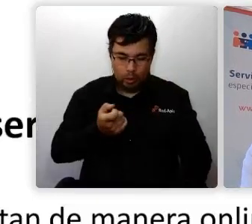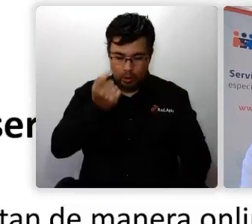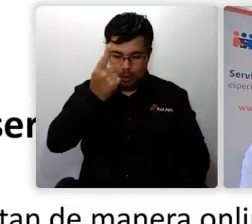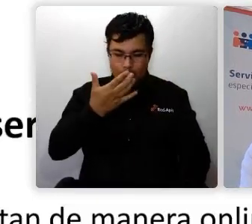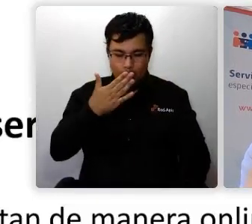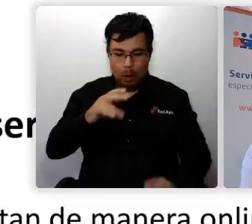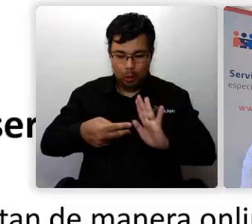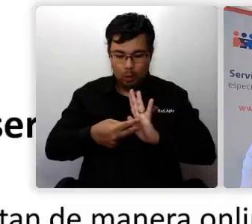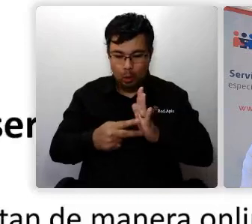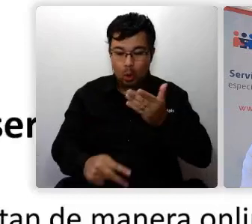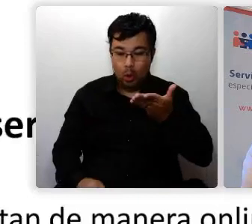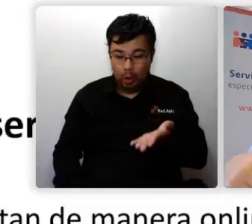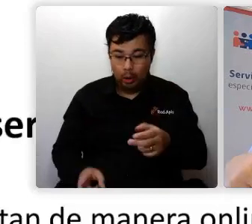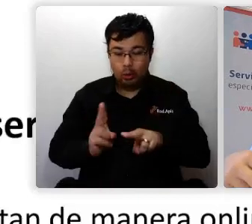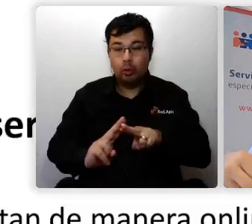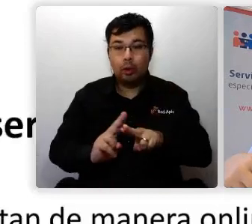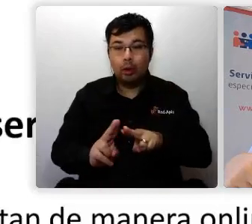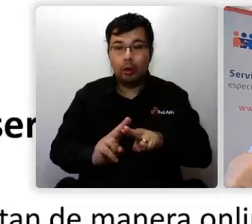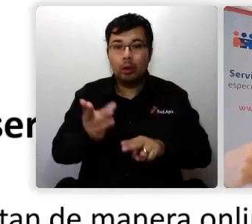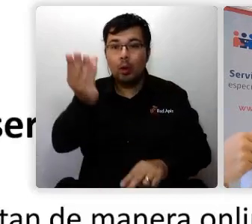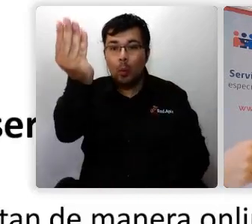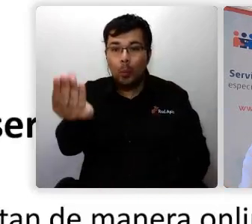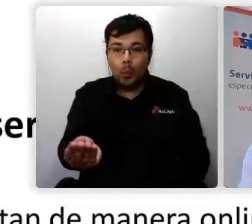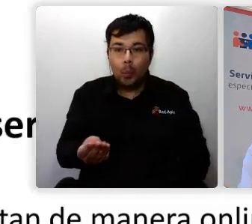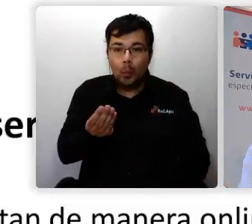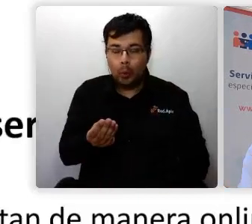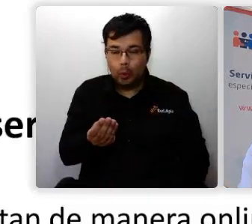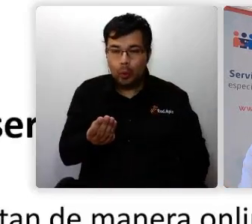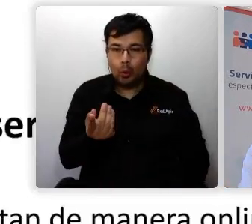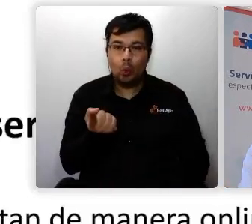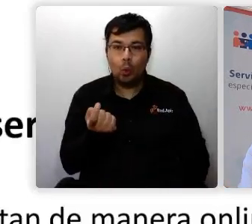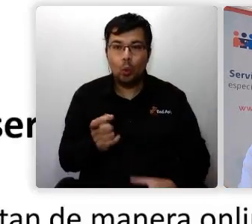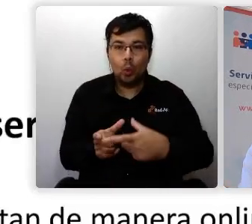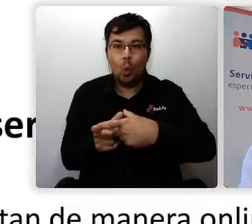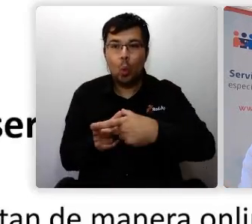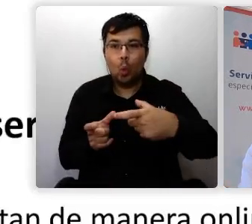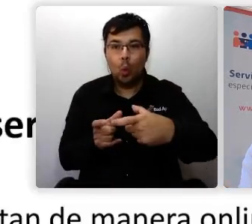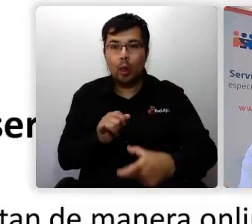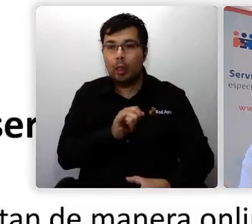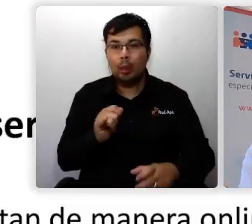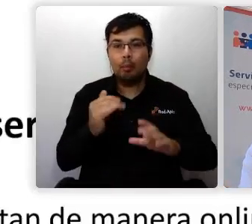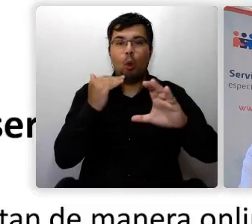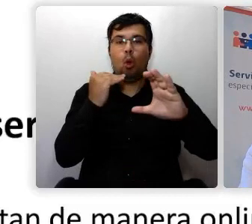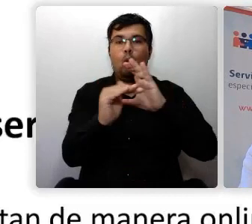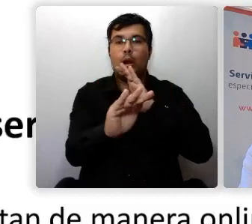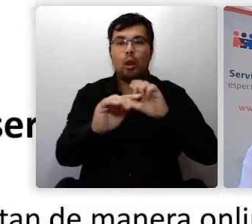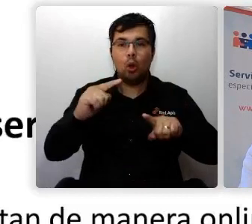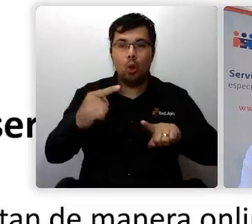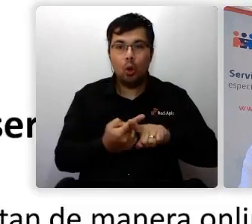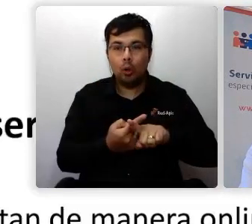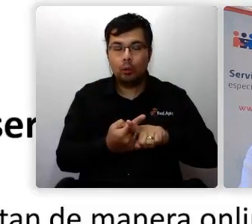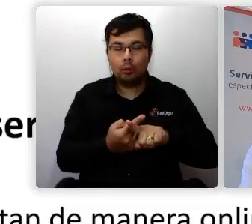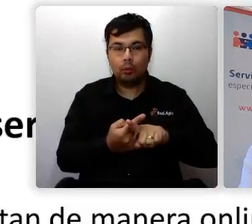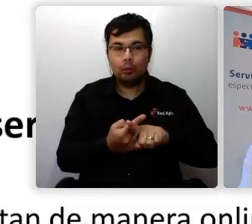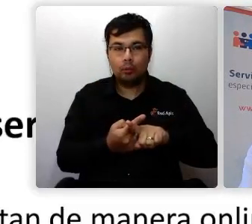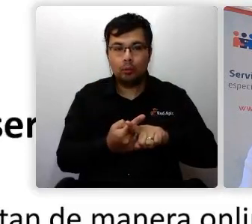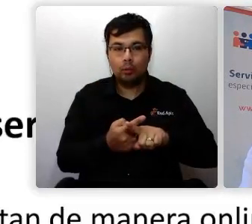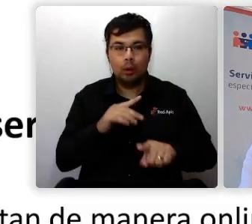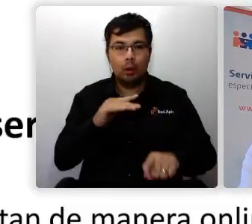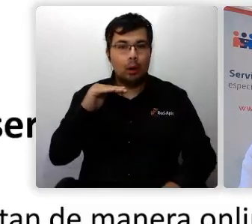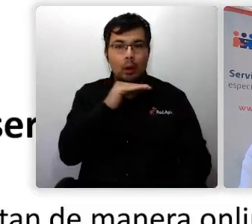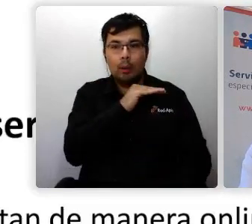Con esto se genera un ticket y se le llega un correo de vuelta inmediatamente a la persona que necesita llegar diciendo